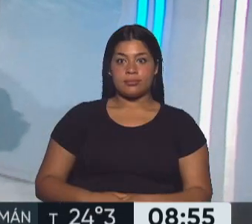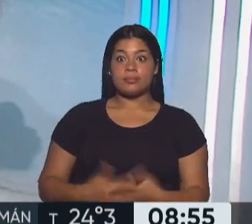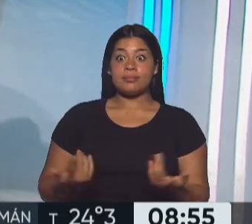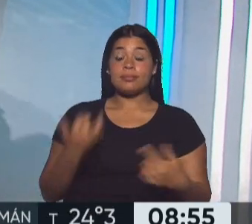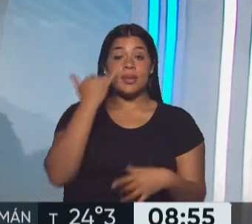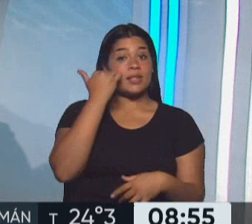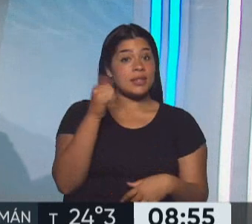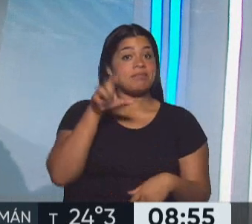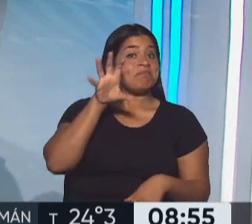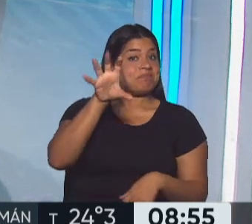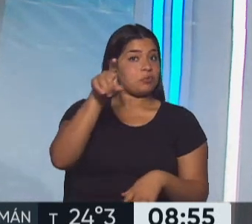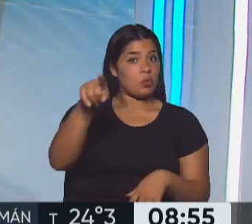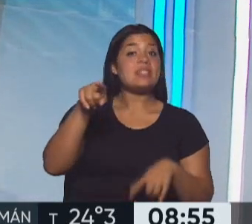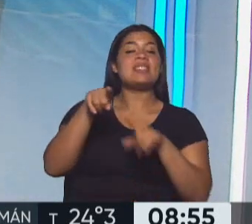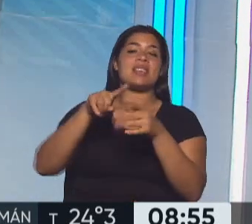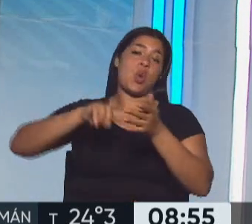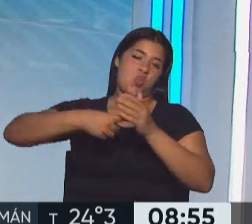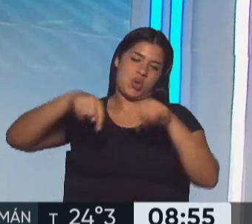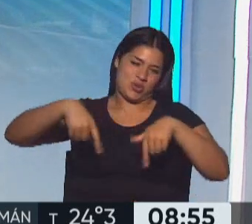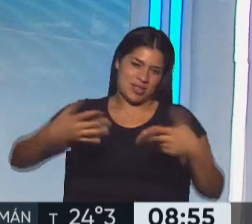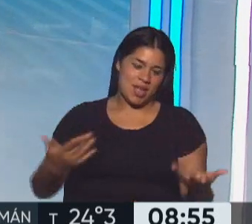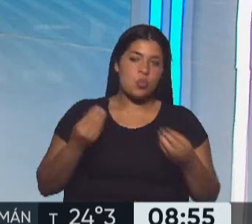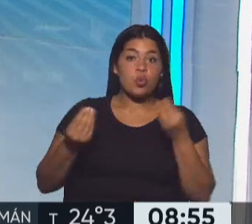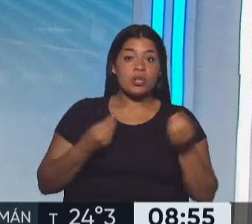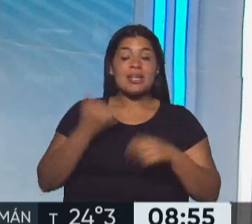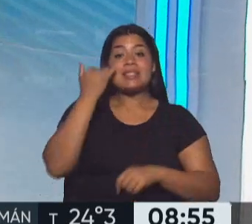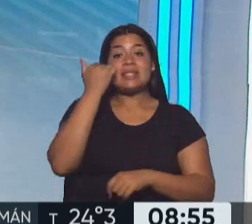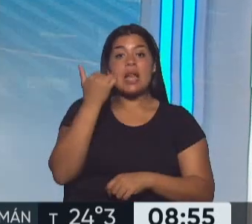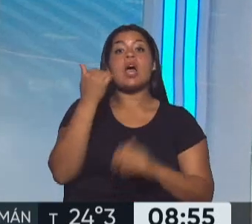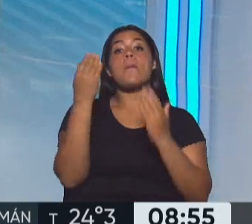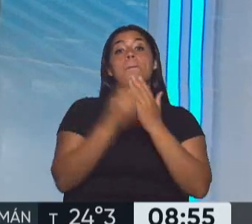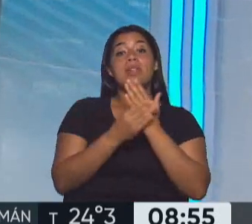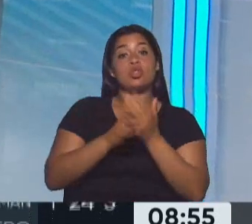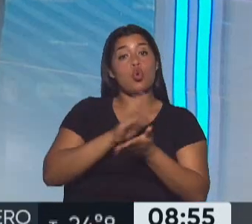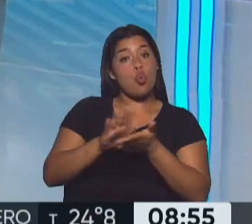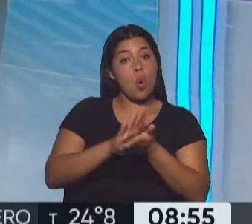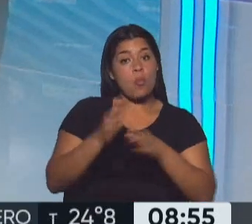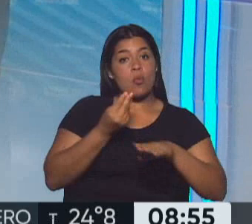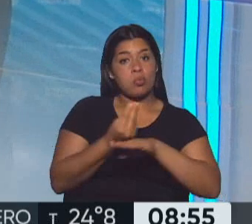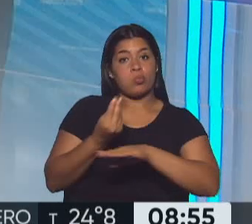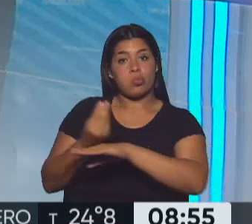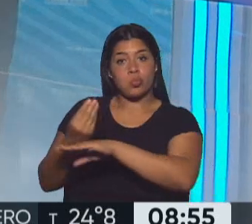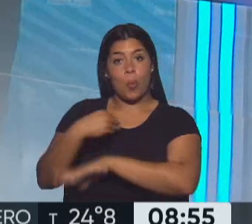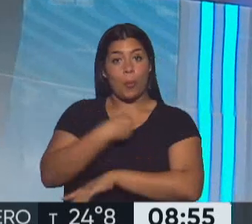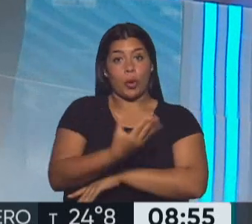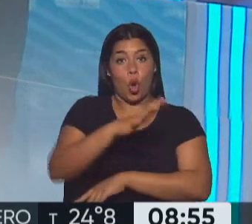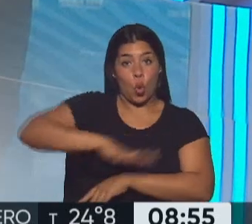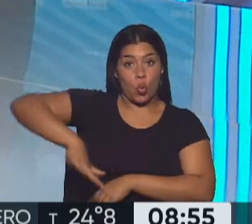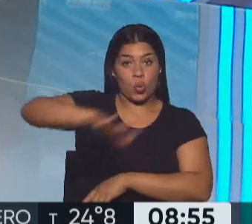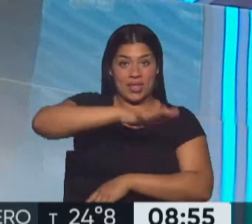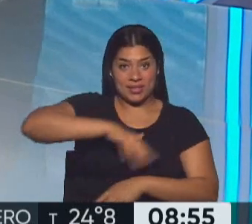Nos quedamos en la provincia de Buenos Aires porque se presentaron a los nuevos ministros del Gabinete de Gobierno de la provincia de Buenos Aires